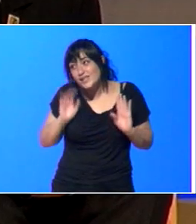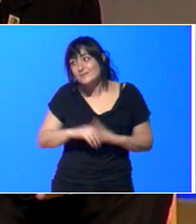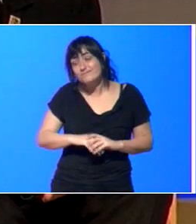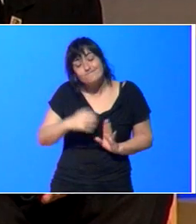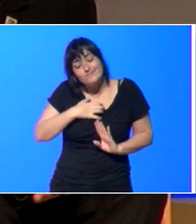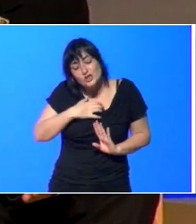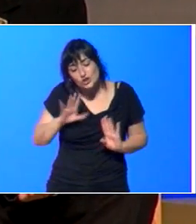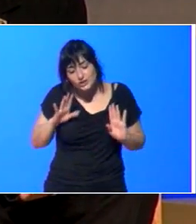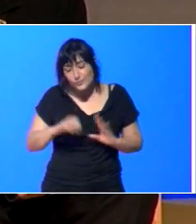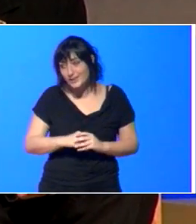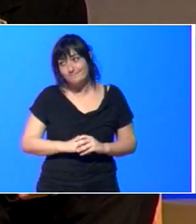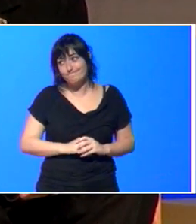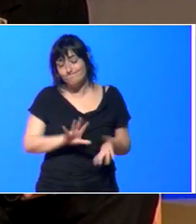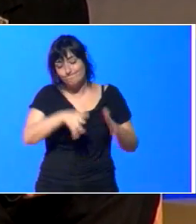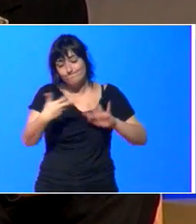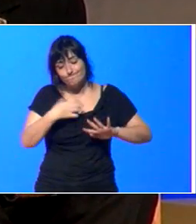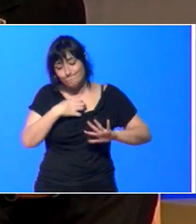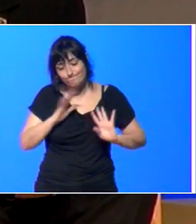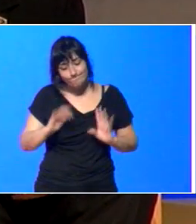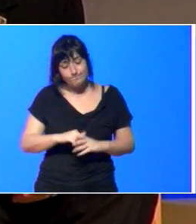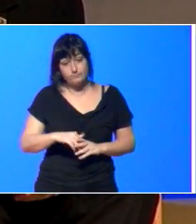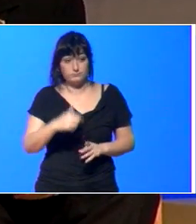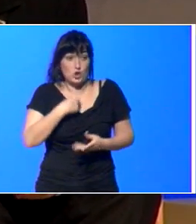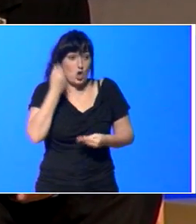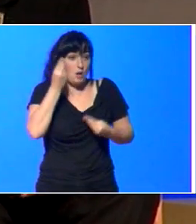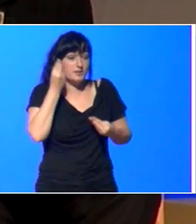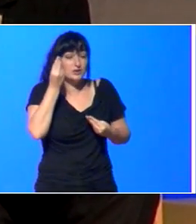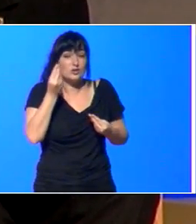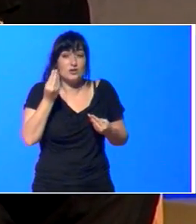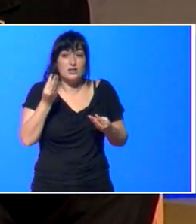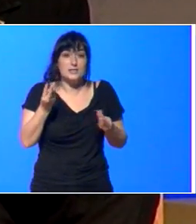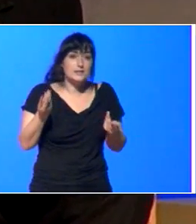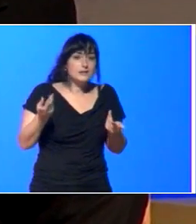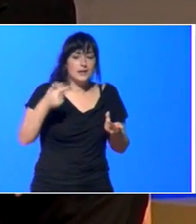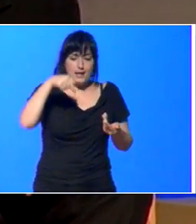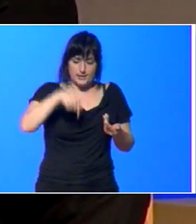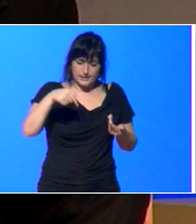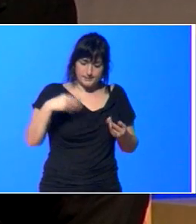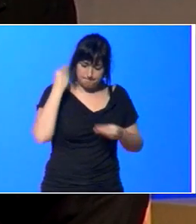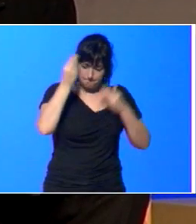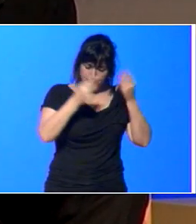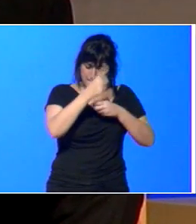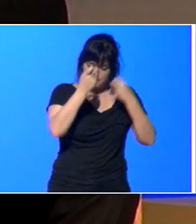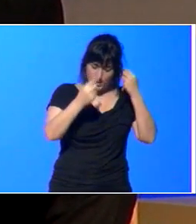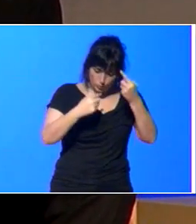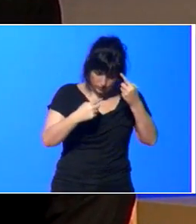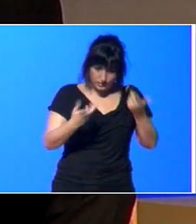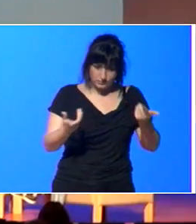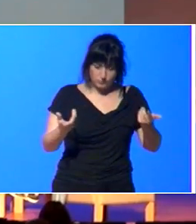no es posible hacerlo, ¿no? Y yo creo que es una la pregunta que aquí nos tenemos que hacer es si